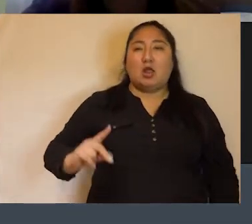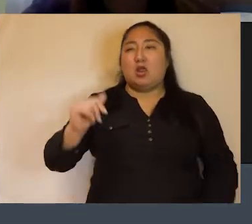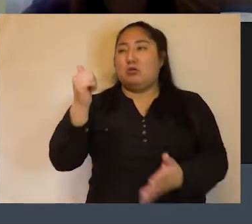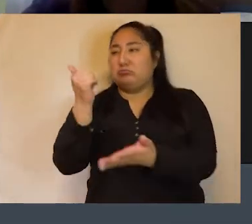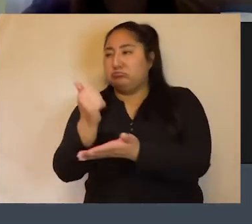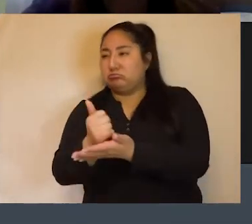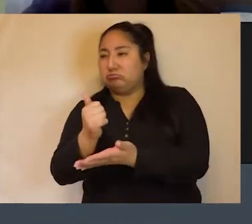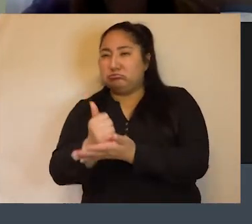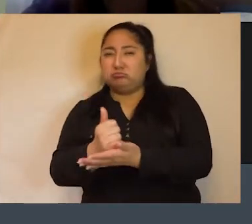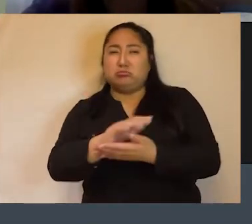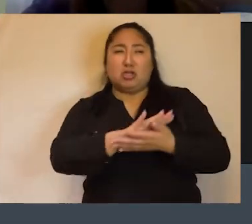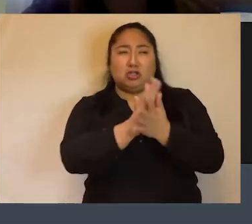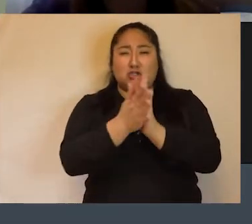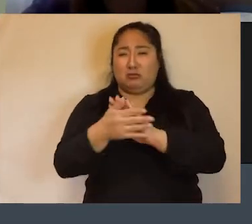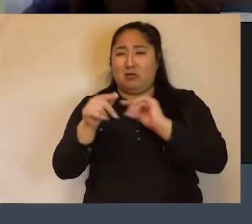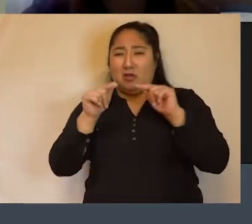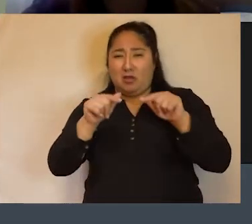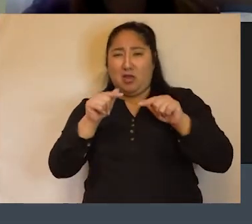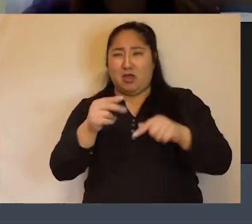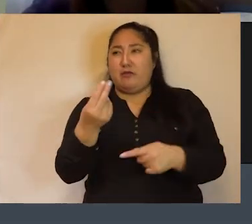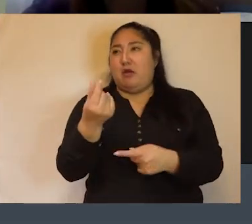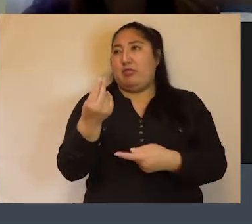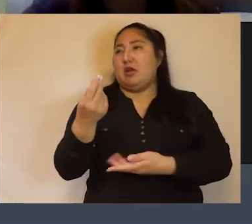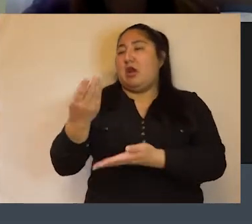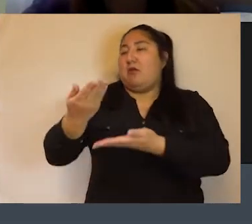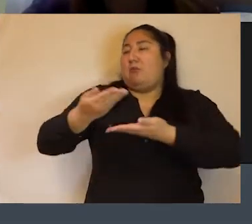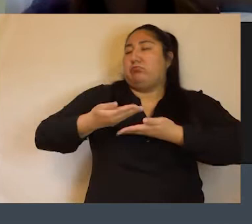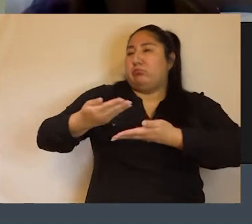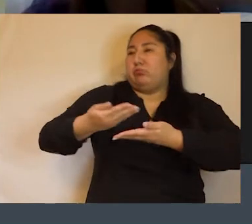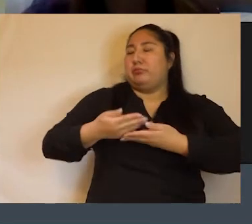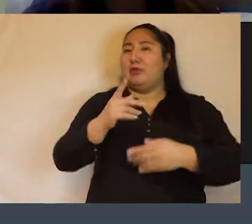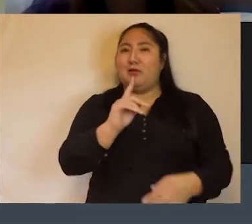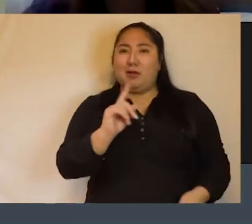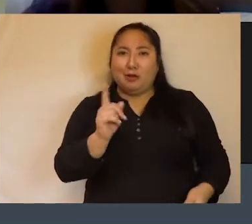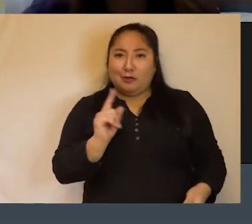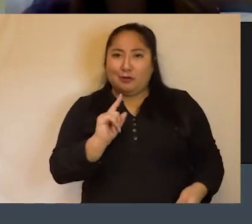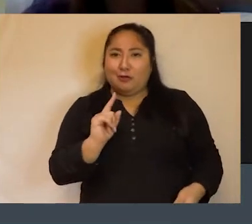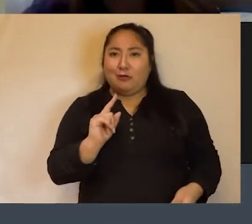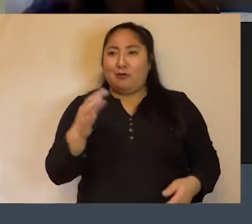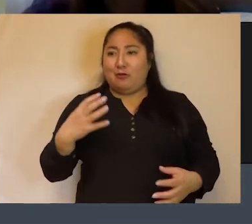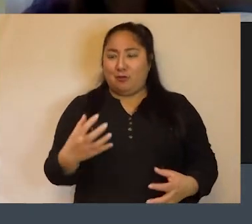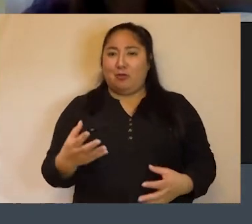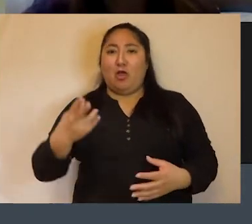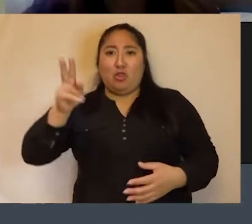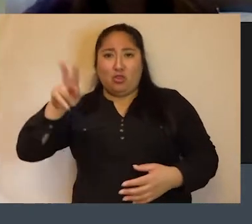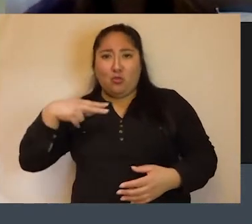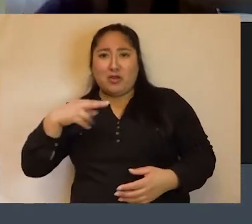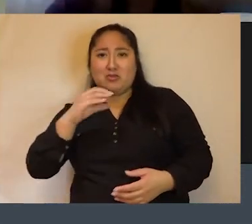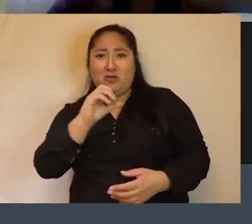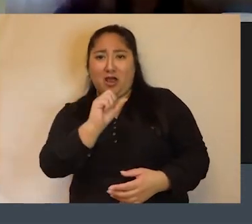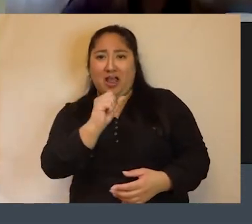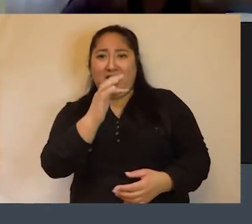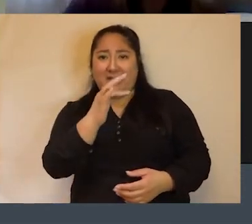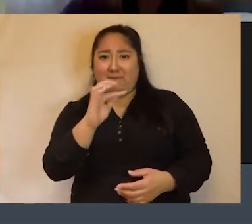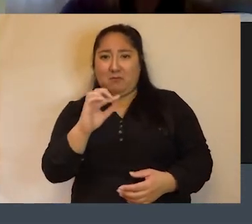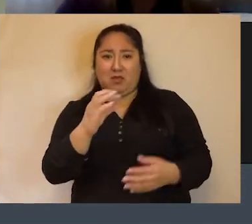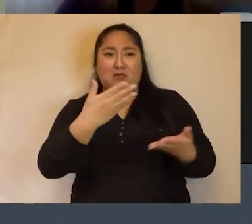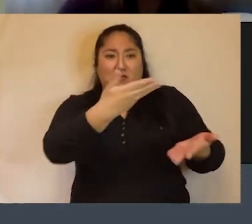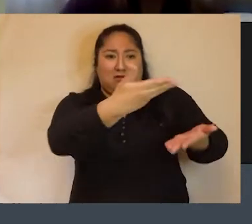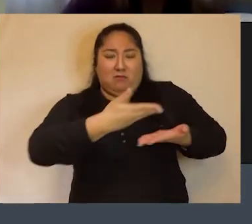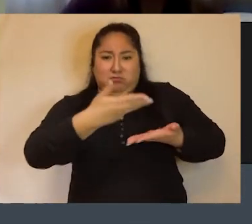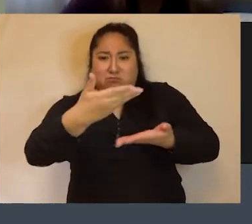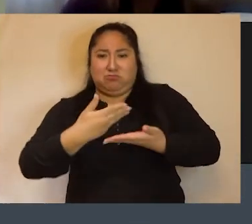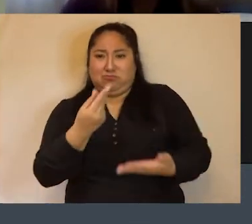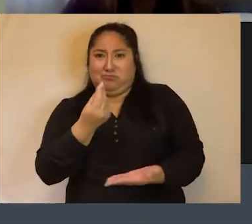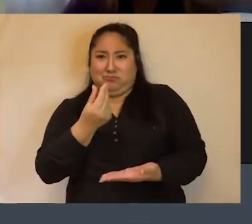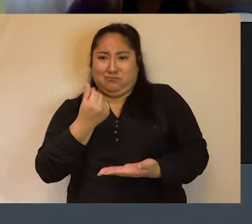diputados, los senadores, los ministros ganan mucha plata, bueno, los señores de la AFP, los ejecutivos que están en la AFP, ganan